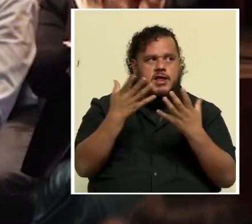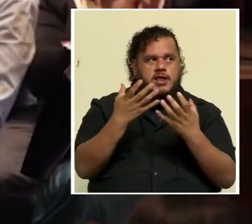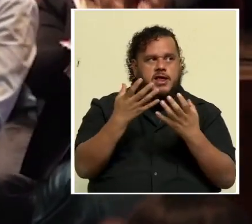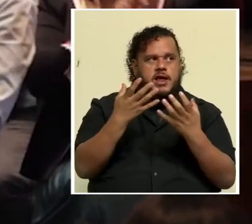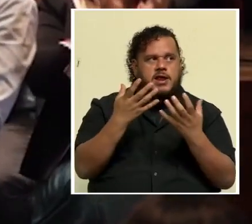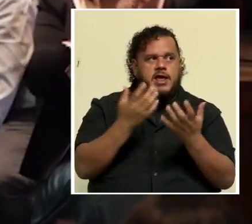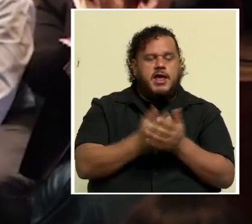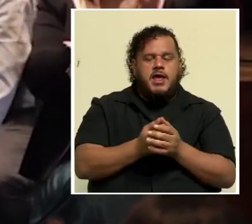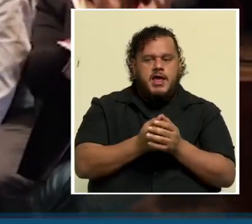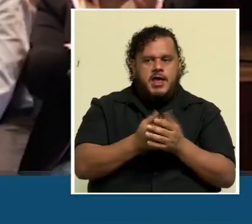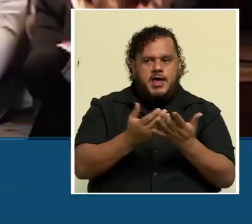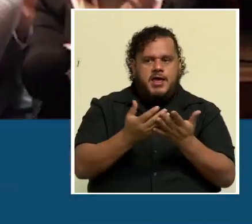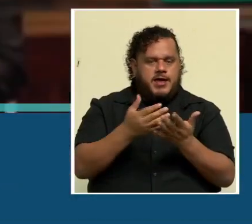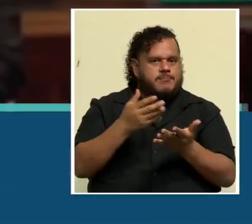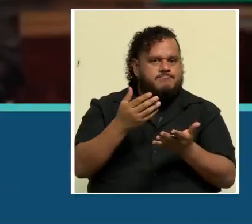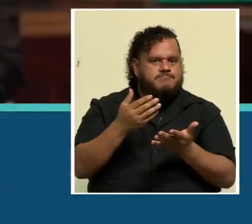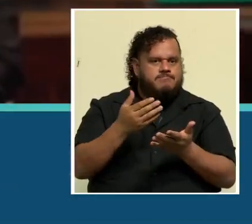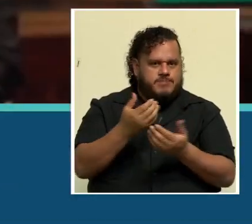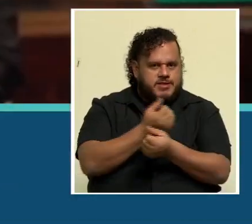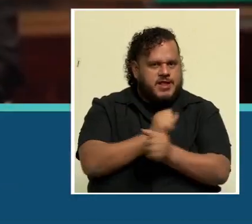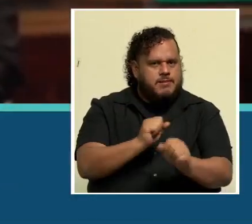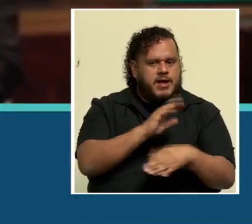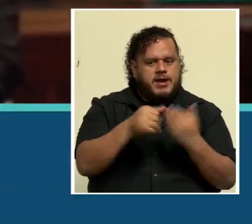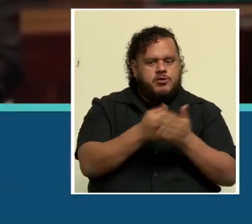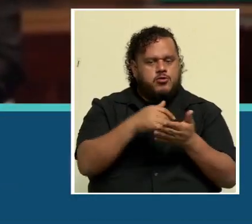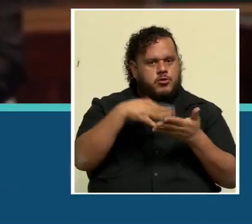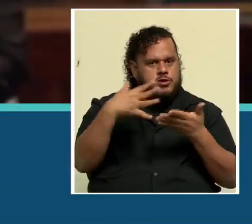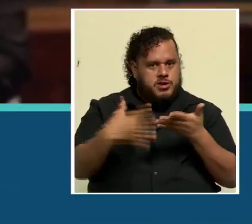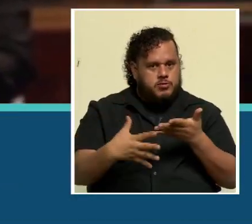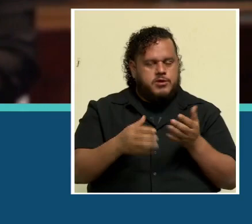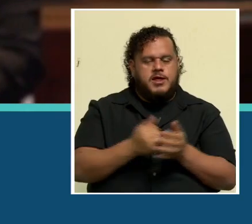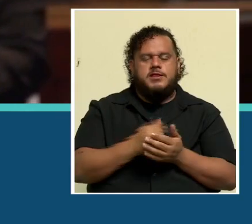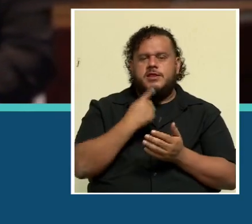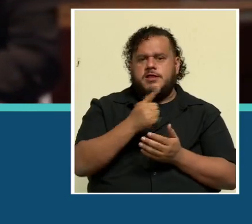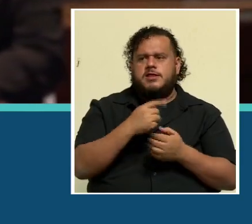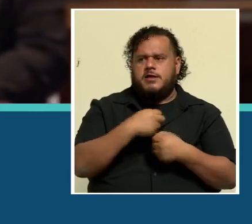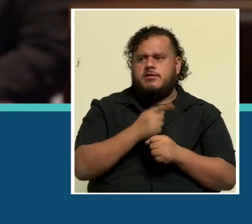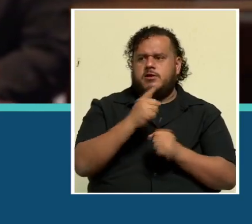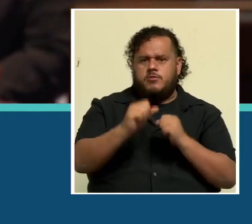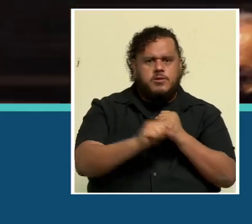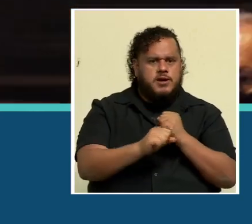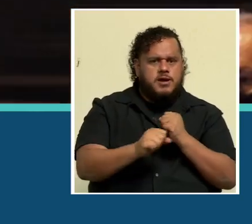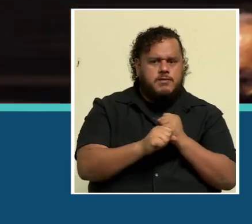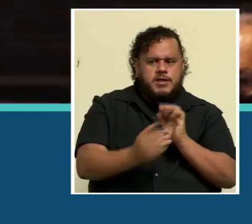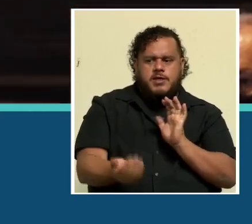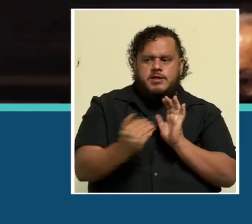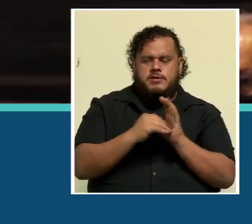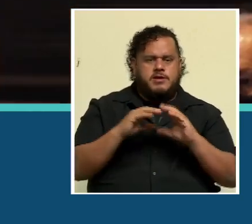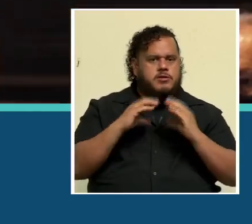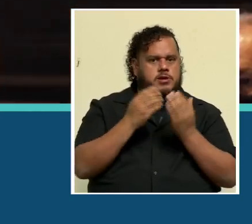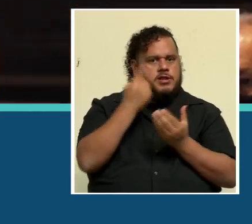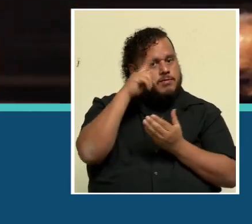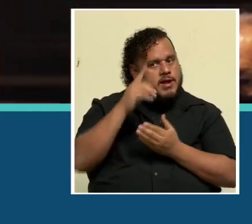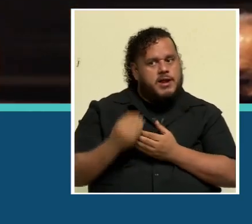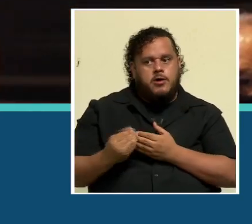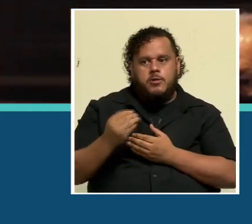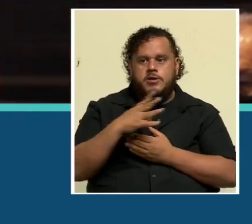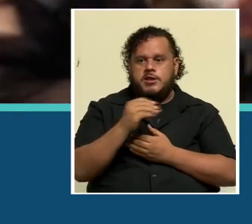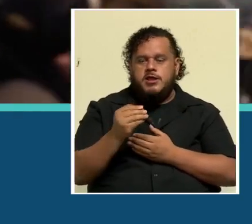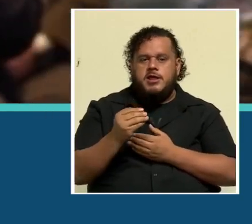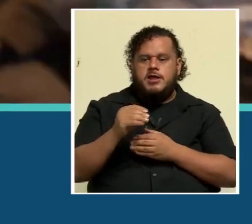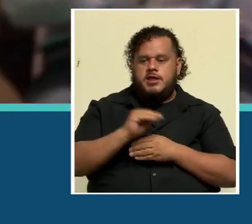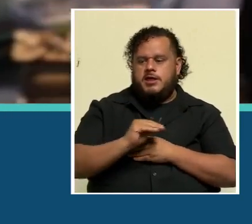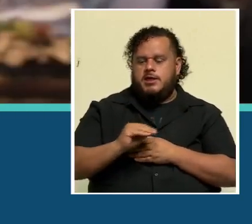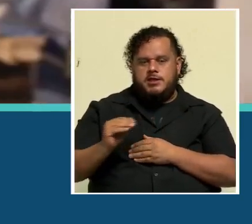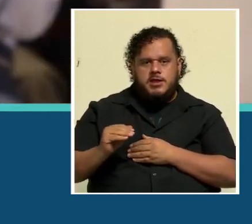nivelar a los estudiantes más afectados por esta crisis. Aseguró que lanzará una campaña de regreso a clases para jóvenes y niños